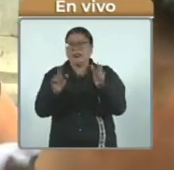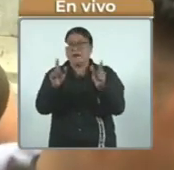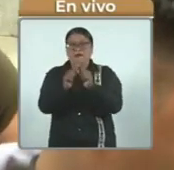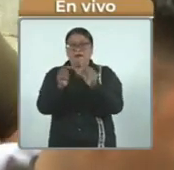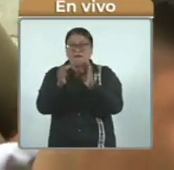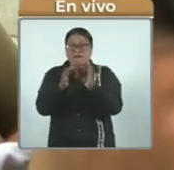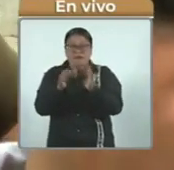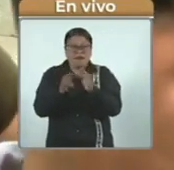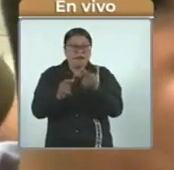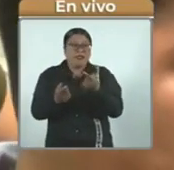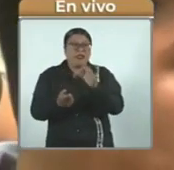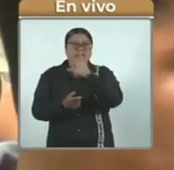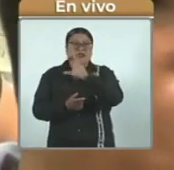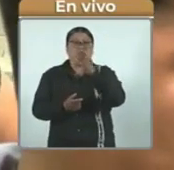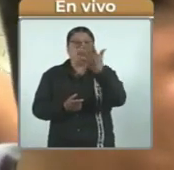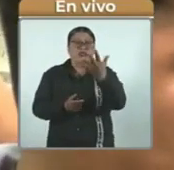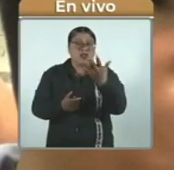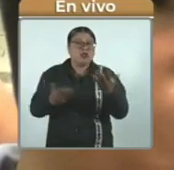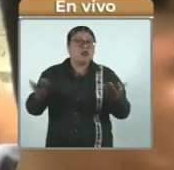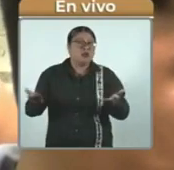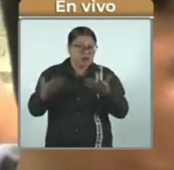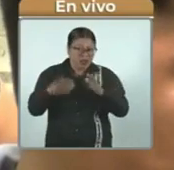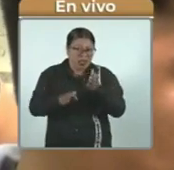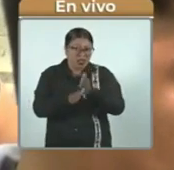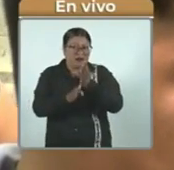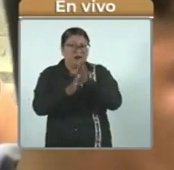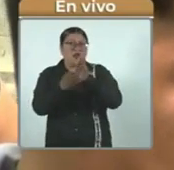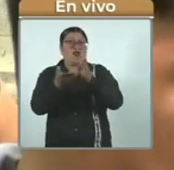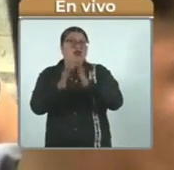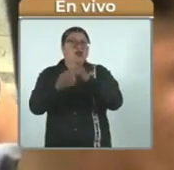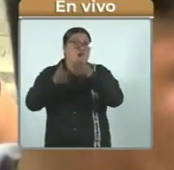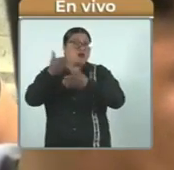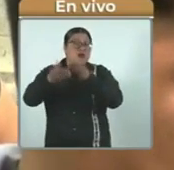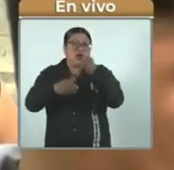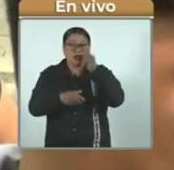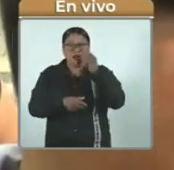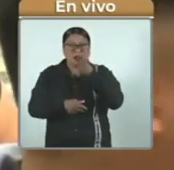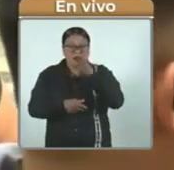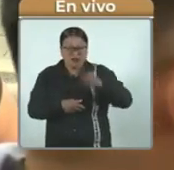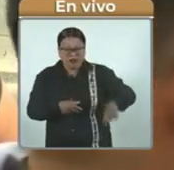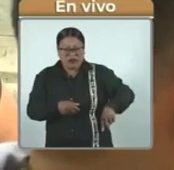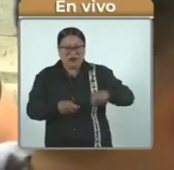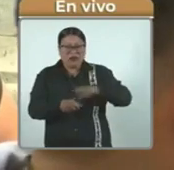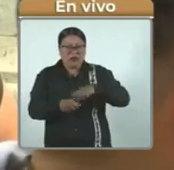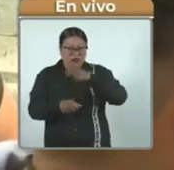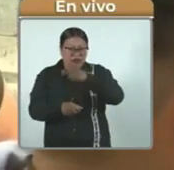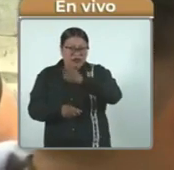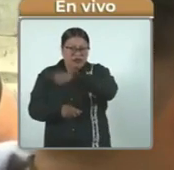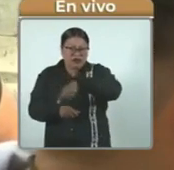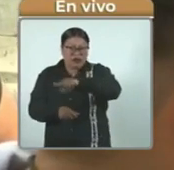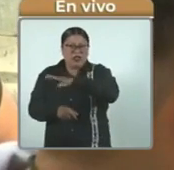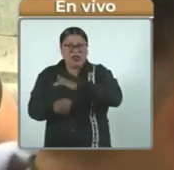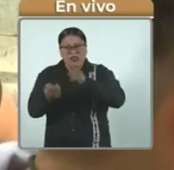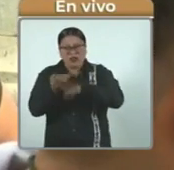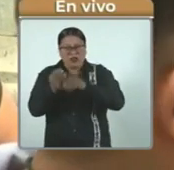al C5, cómo va, cómo se va a armonizar. Ayer el gobernador comentaba de este parque lineal, todo el trabajo que se está haciendo de renovación de